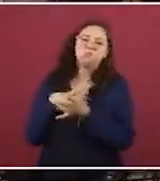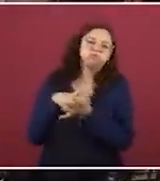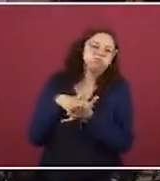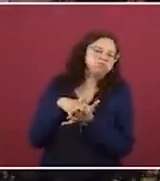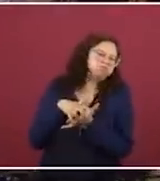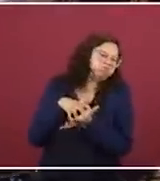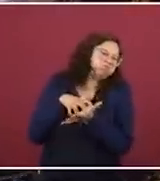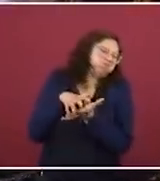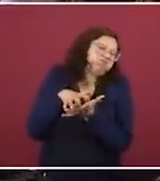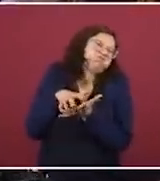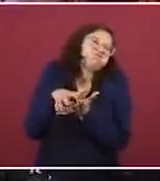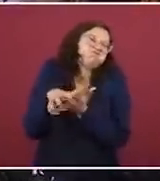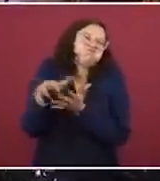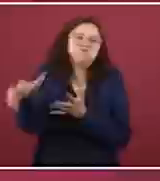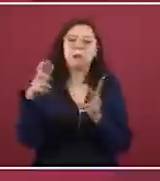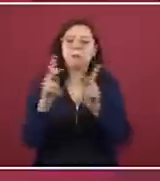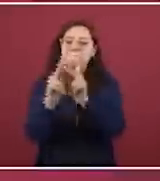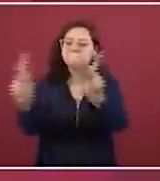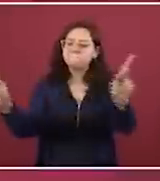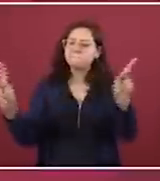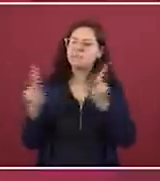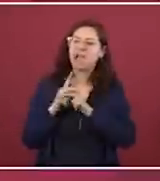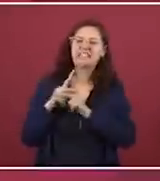nota en los periódicos.